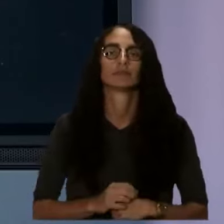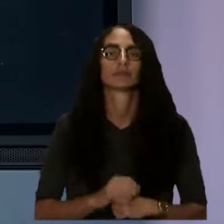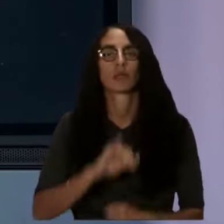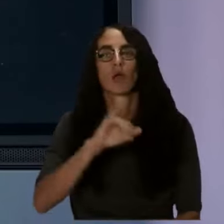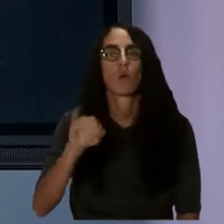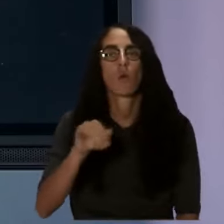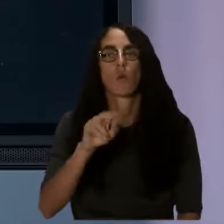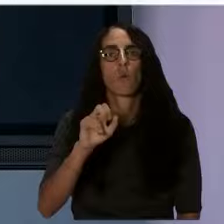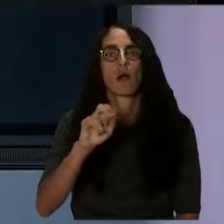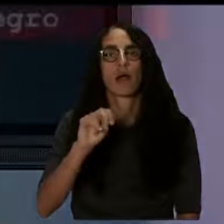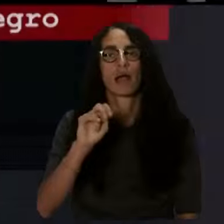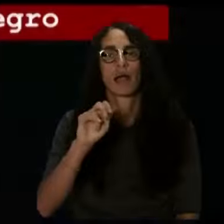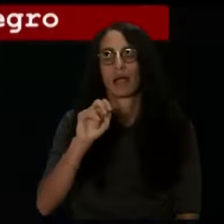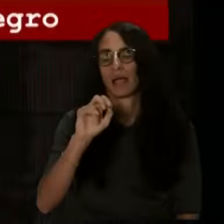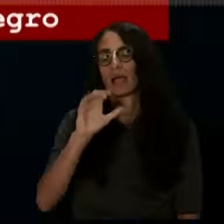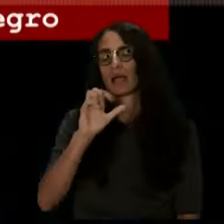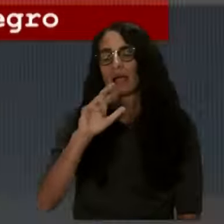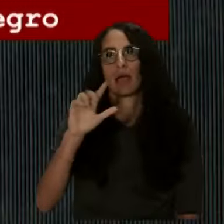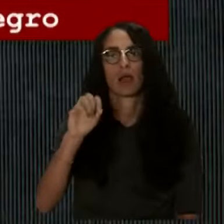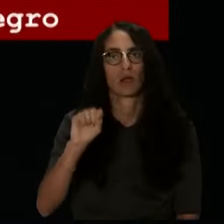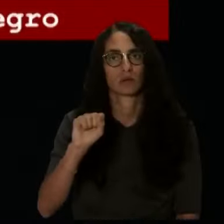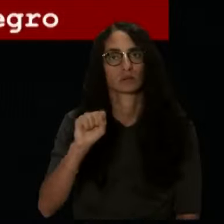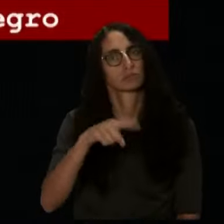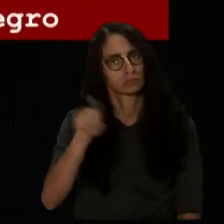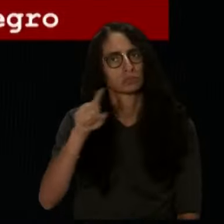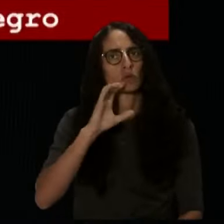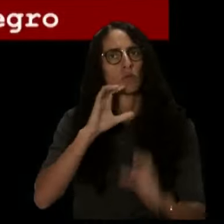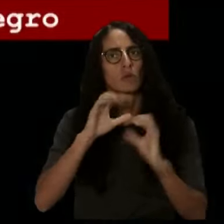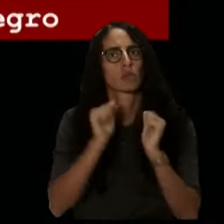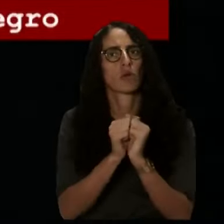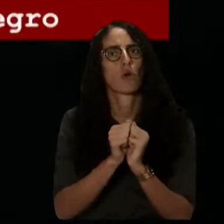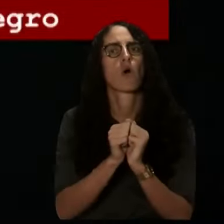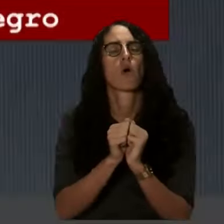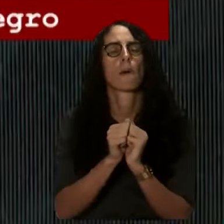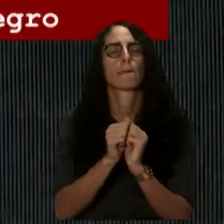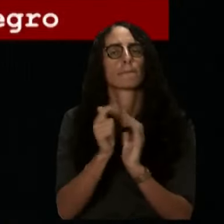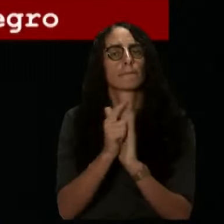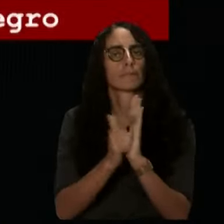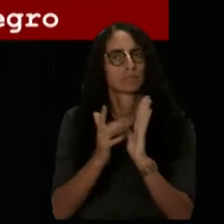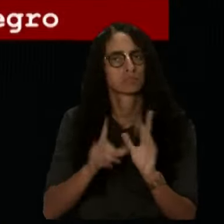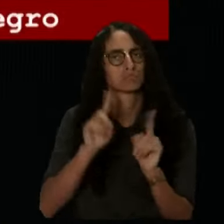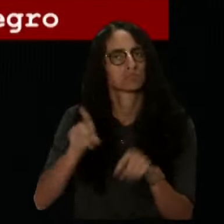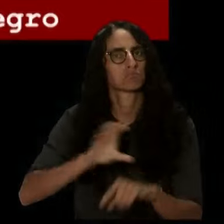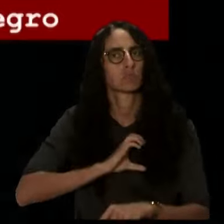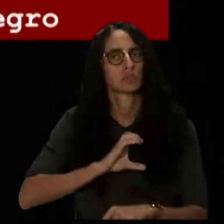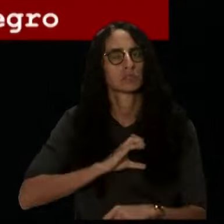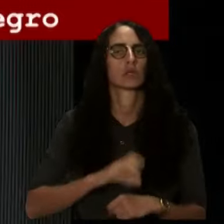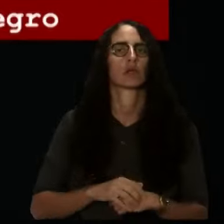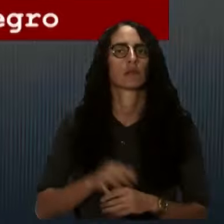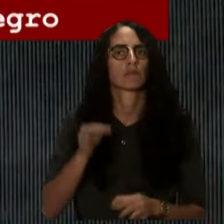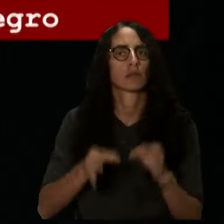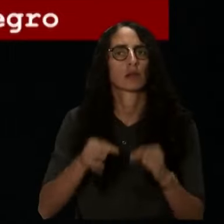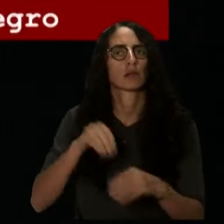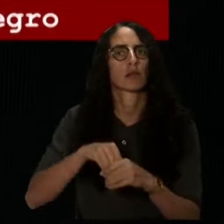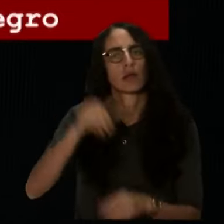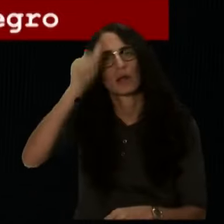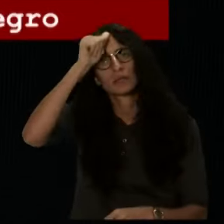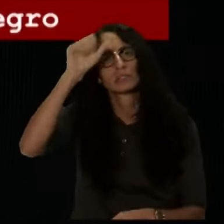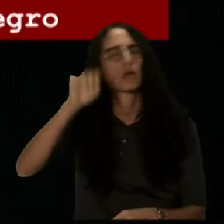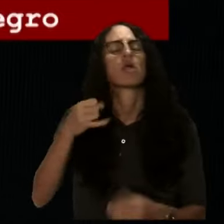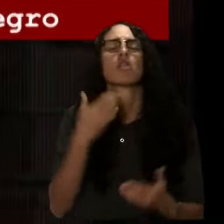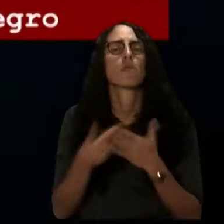tienes la oportunidad Comunícate con un abogado llega hasta un cuartel llega hasta el tribunal de de de arbo de de San Juan